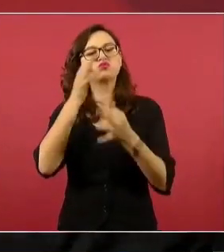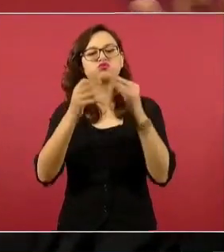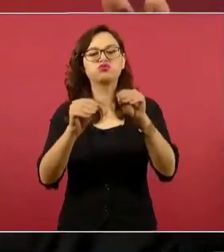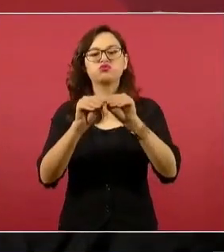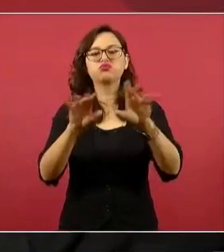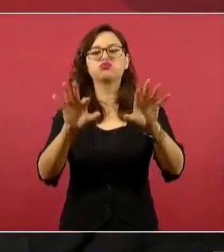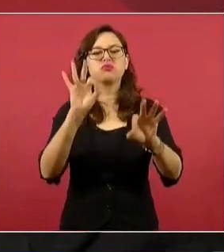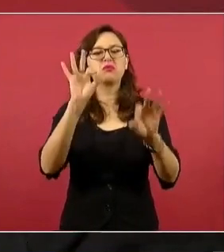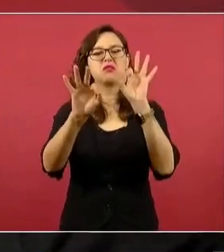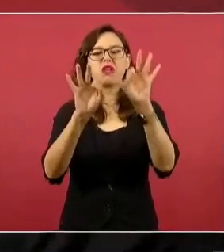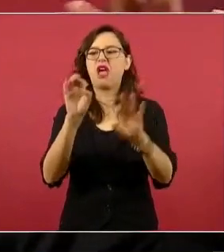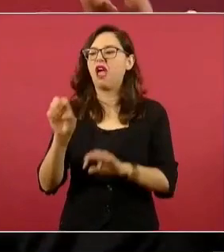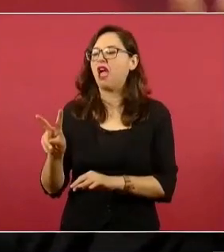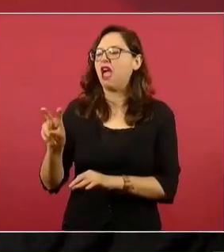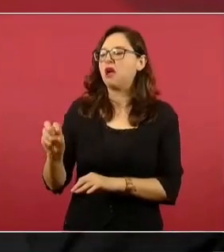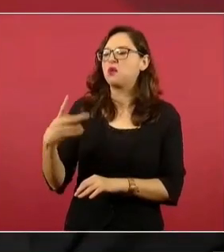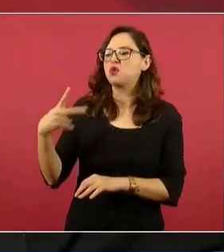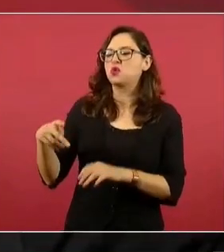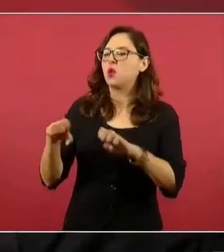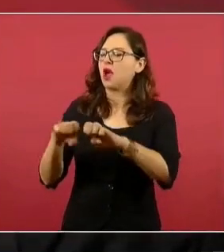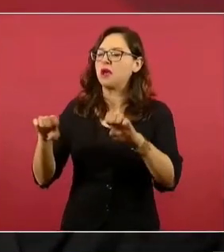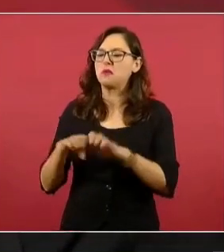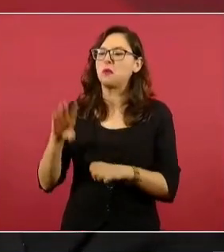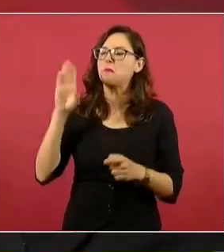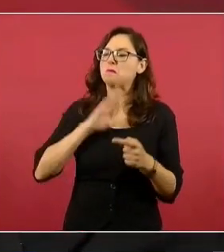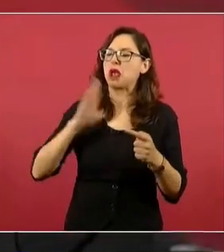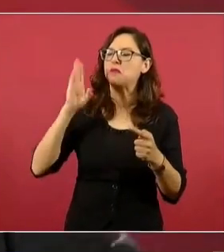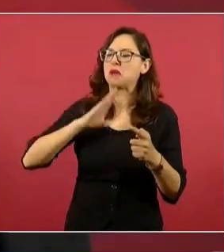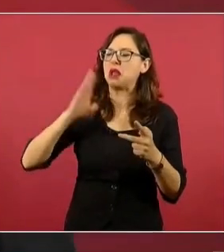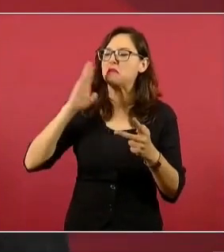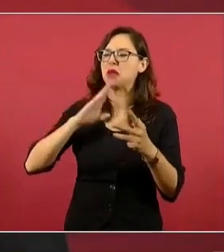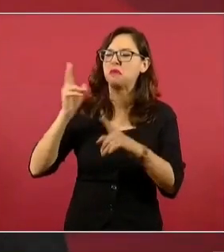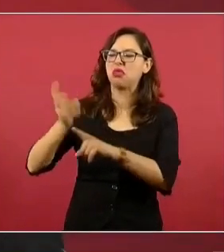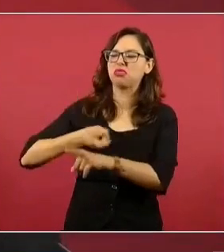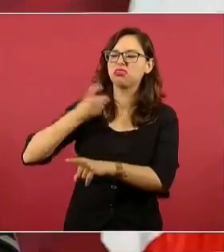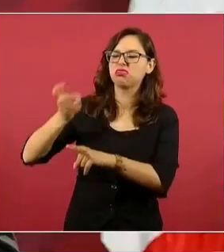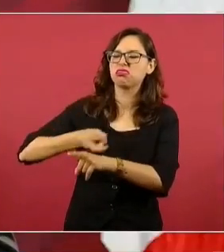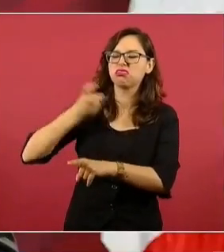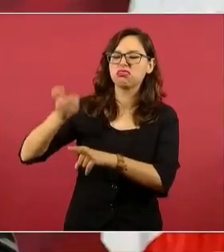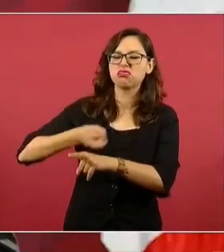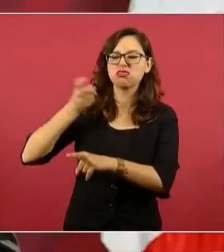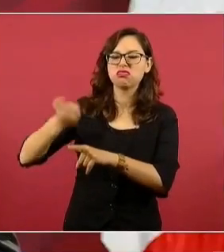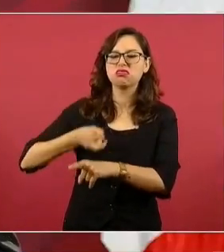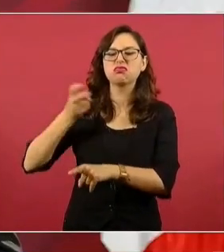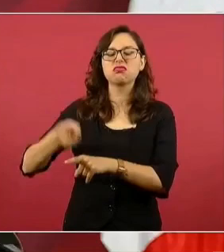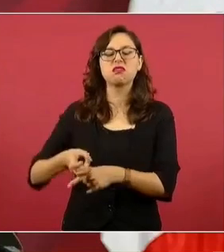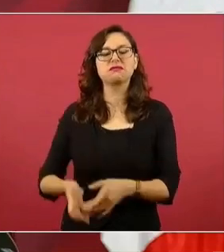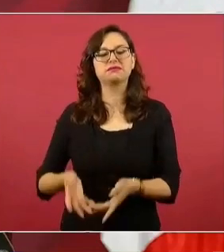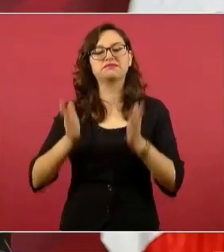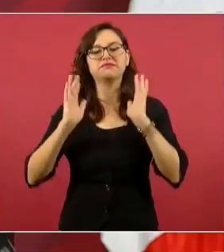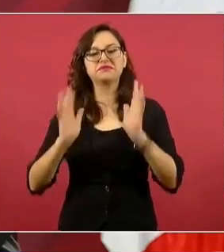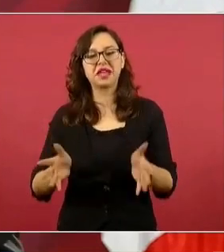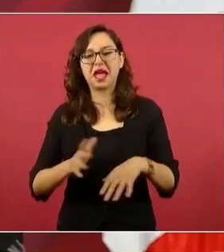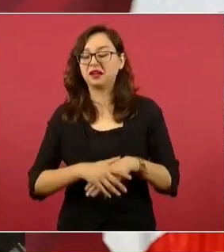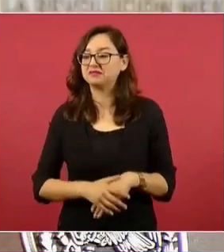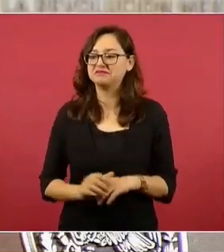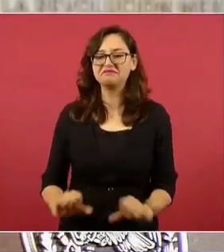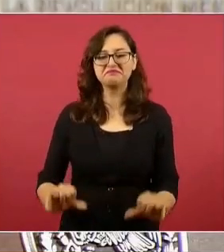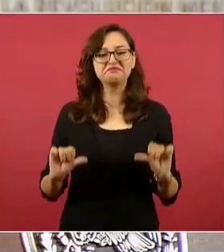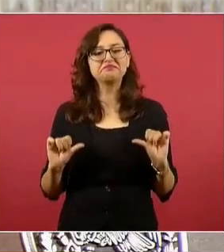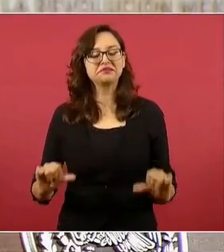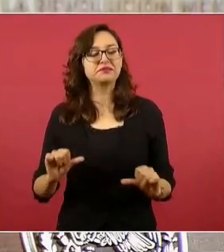mediática en contra de Evo y de todo lo que representaba, llamaron a elección.